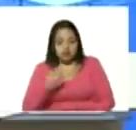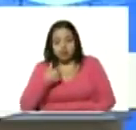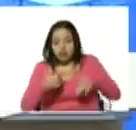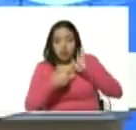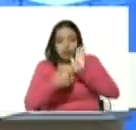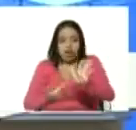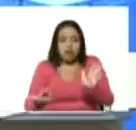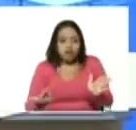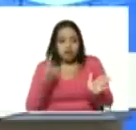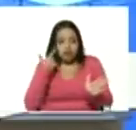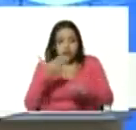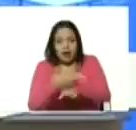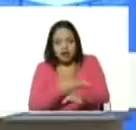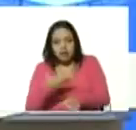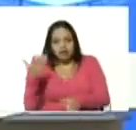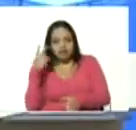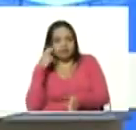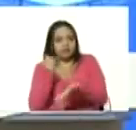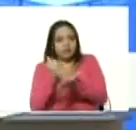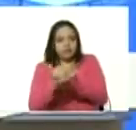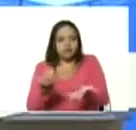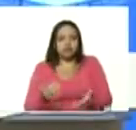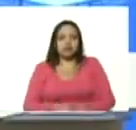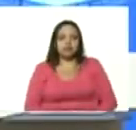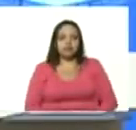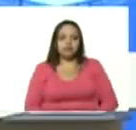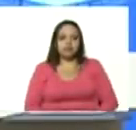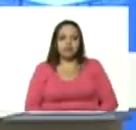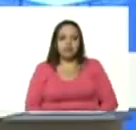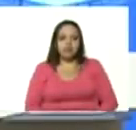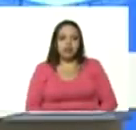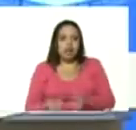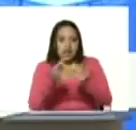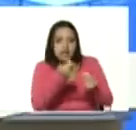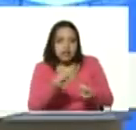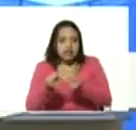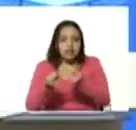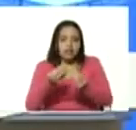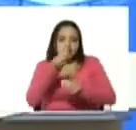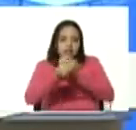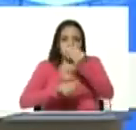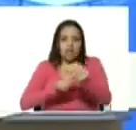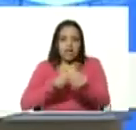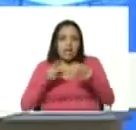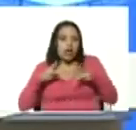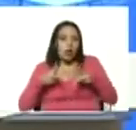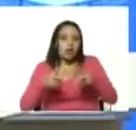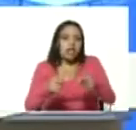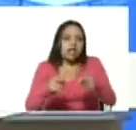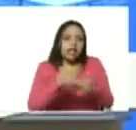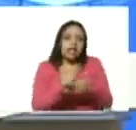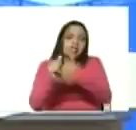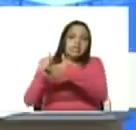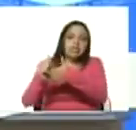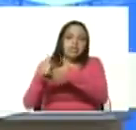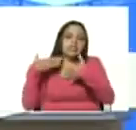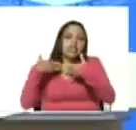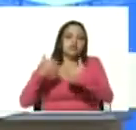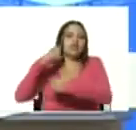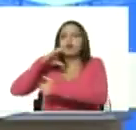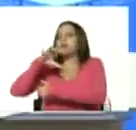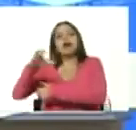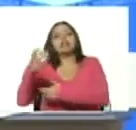escuchaste. Como les recortaron el presupuesto, no se les ocurrió otra cosa sino recortar Héroes de la Patria, recortar la